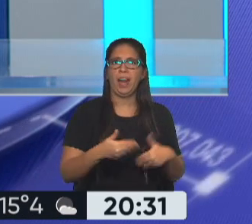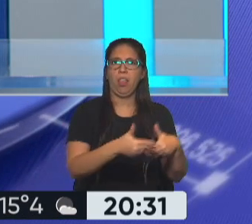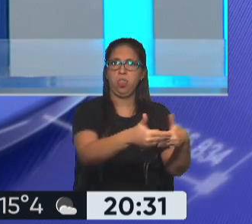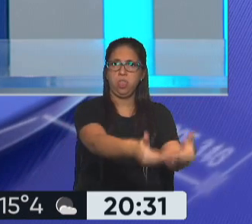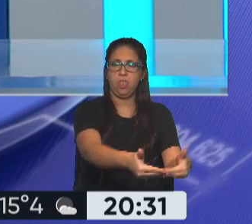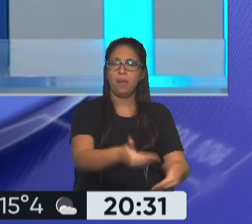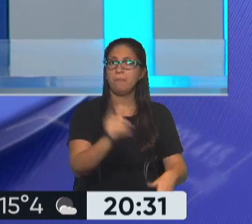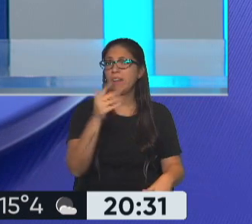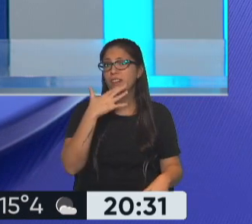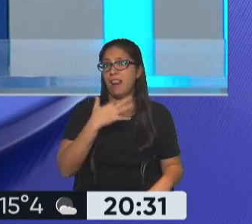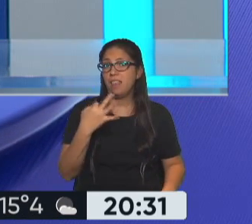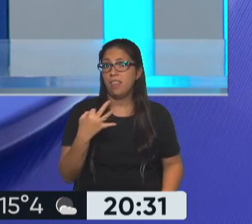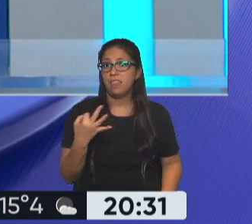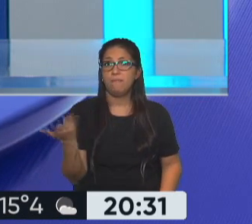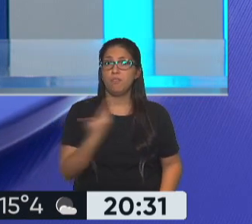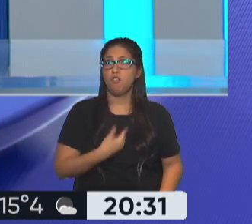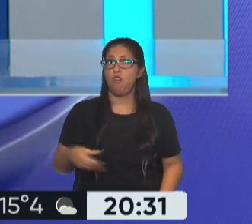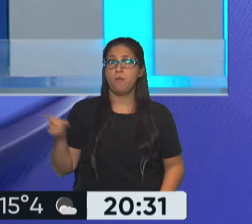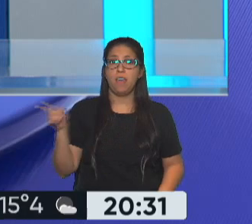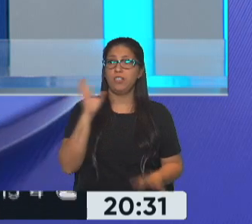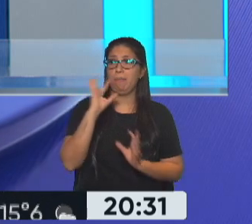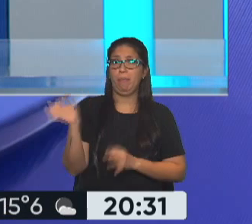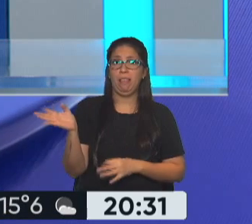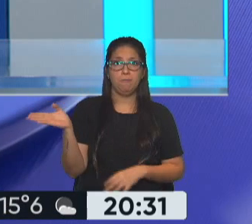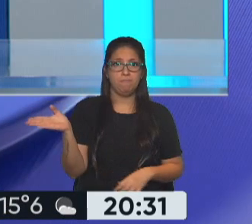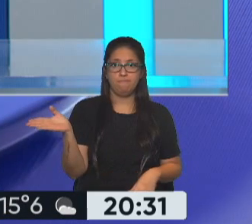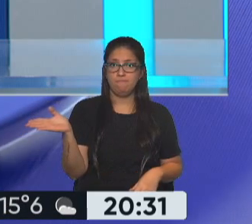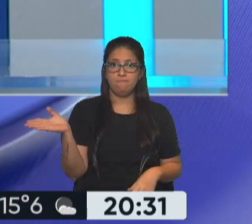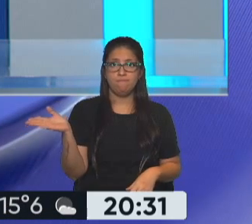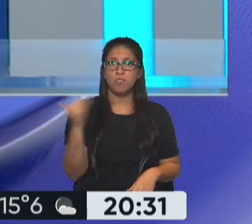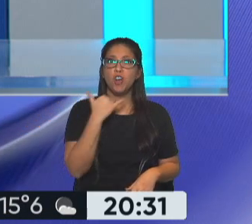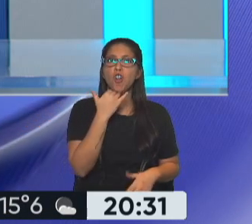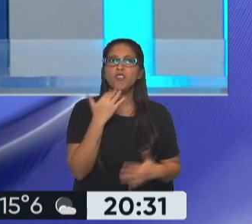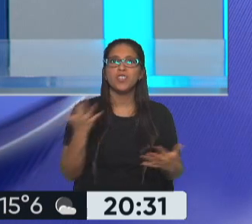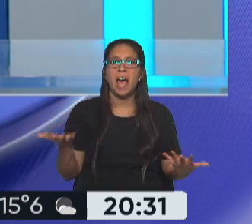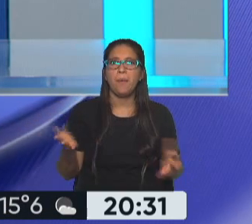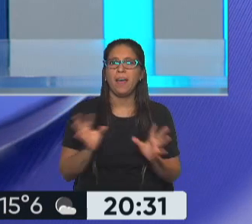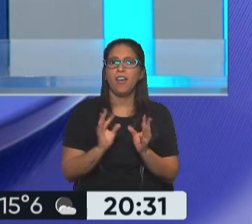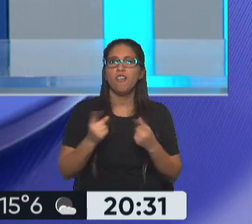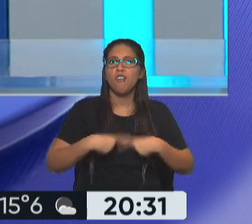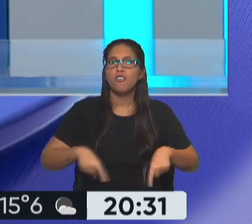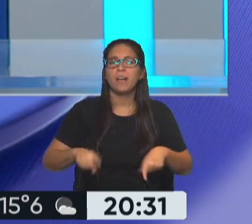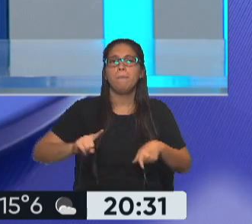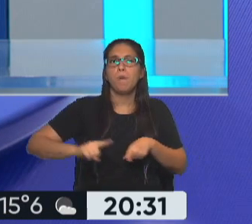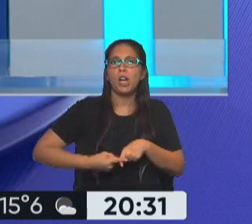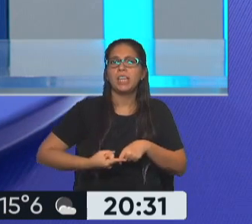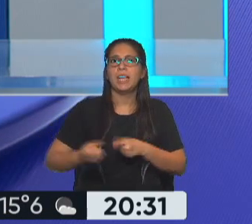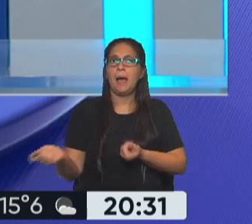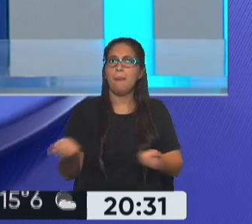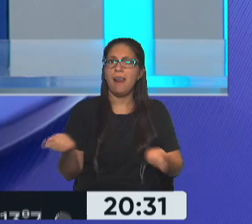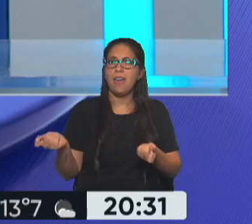bueno, la realidad es que este gobierno ha demostrado que no tiene la cintura política o el pragmatismo para llegar a